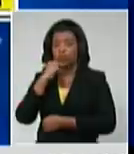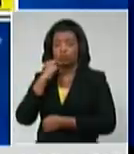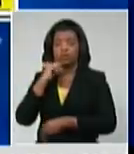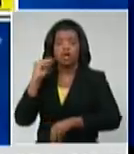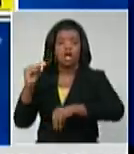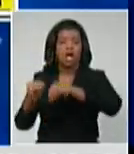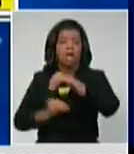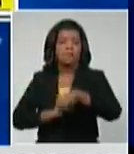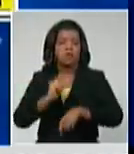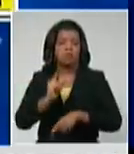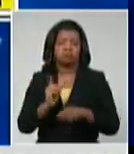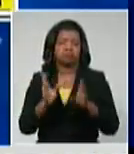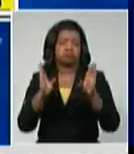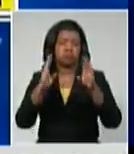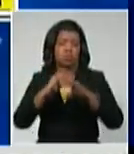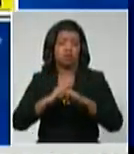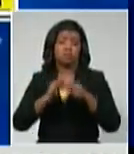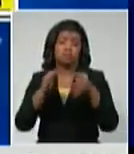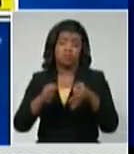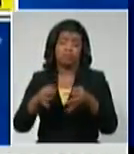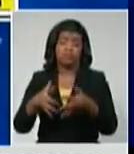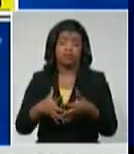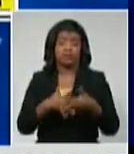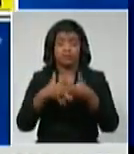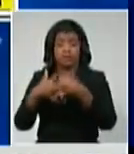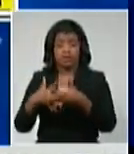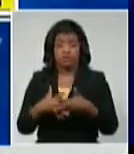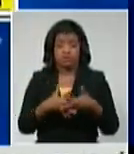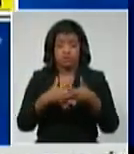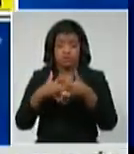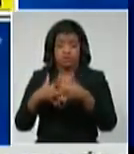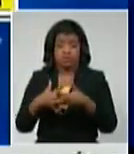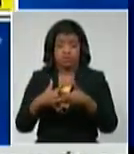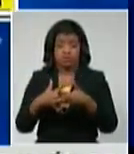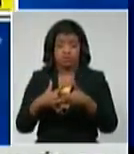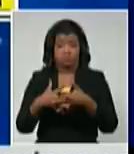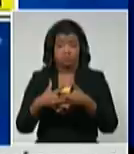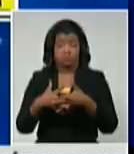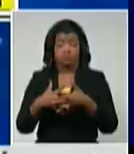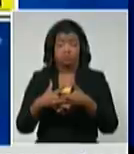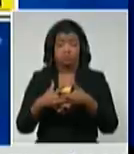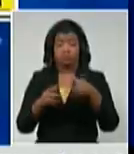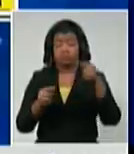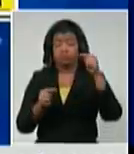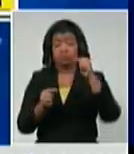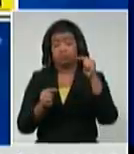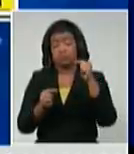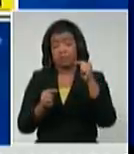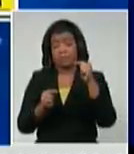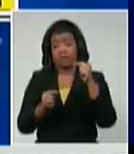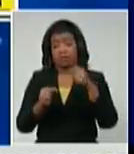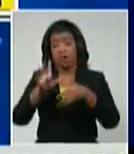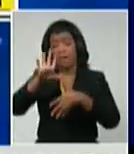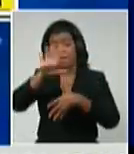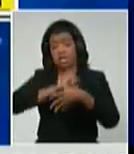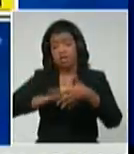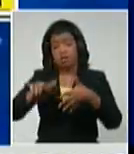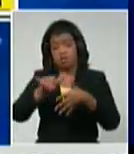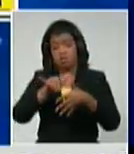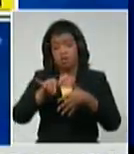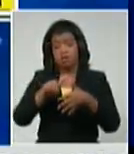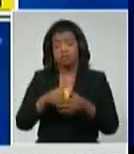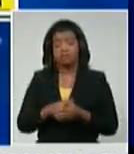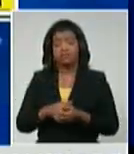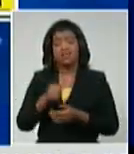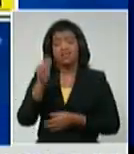composición. Estados Unidos, que en el mundo tiene el primer lugar, pues en las Américas pues también. Brasil en